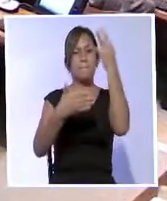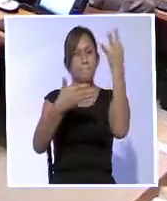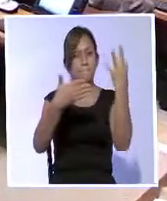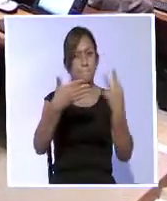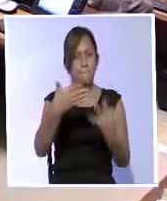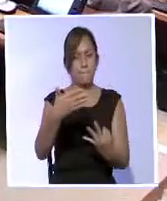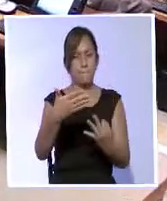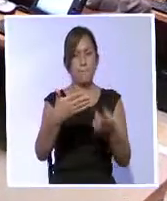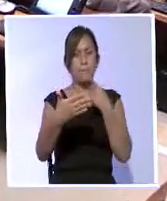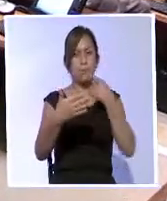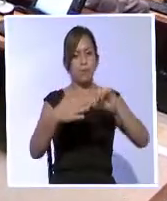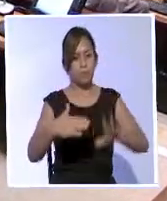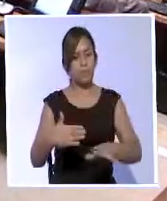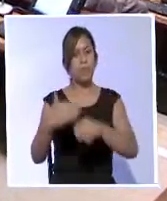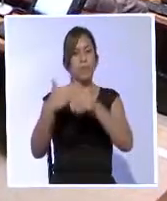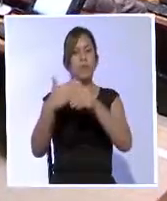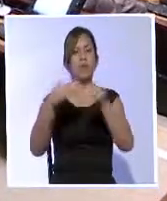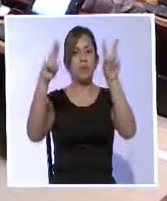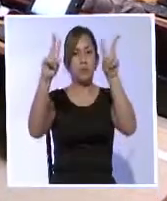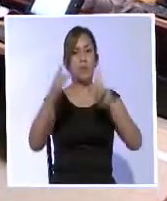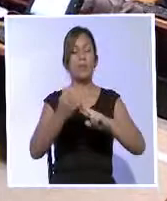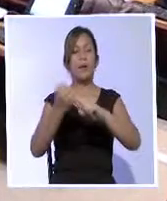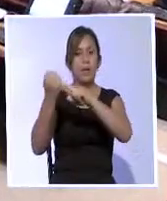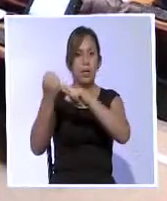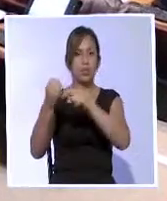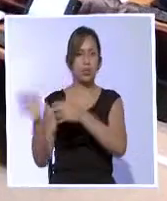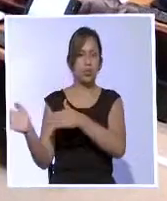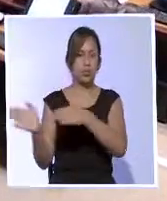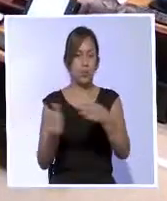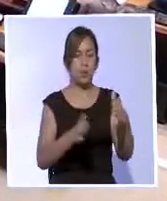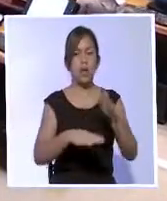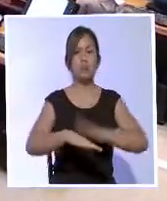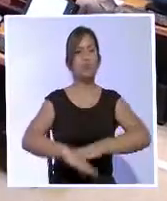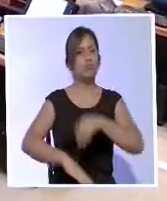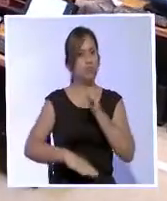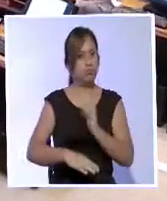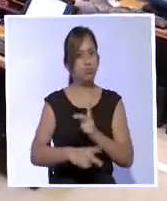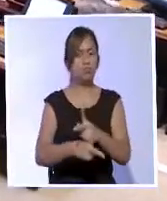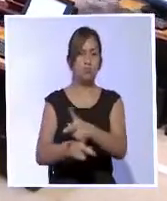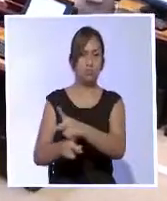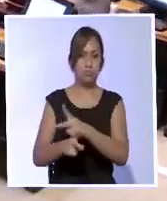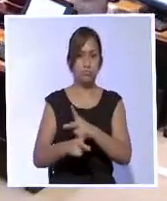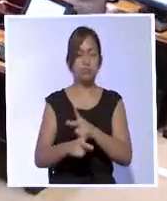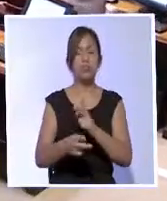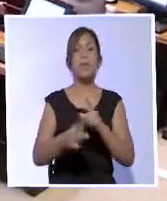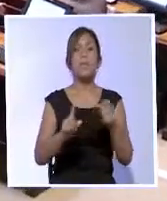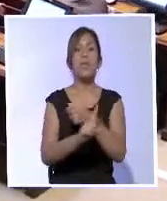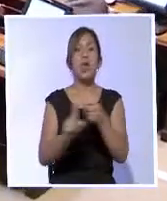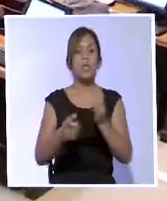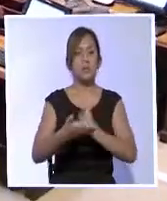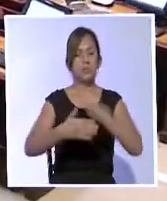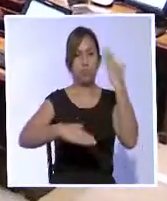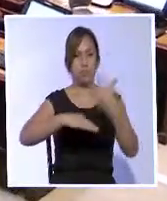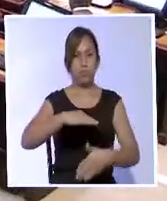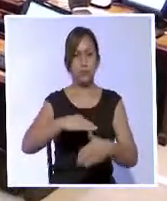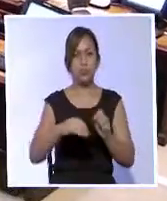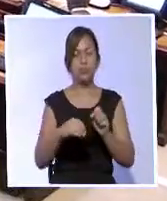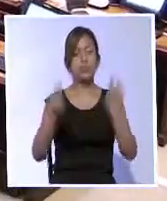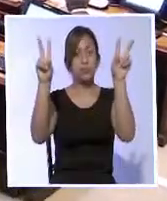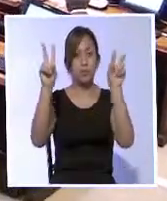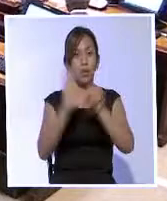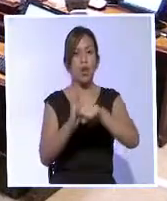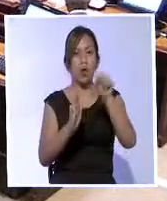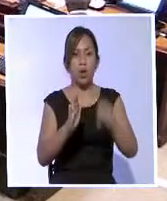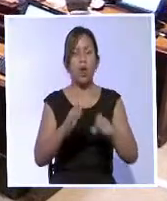se incorpore la asignación de recursos para el plan de prevención y erradicación de violencia para la creación de unidades judiciales